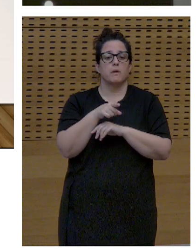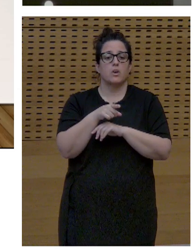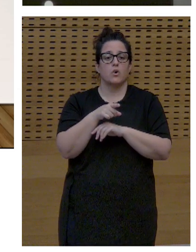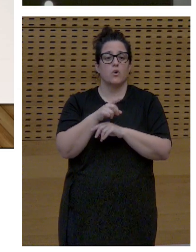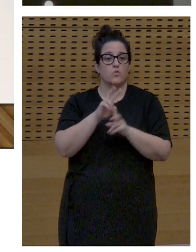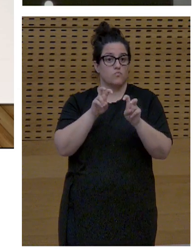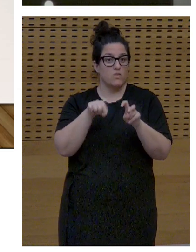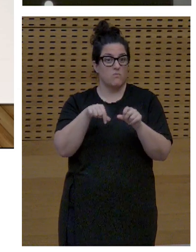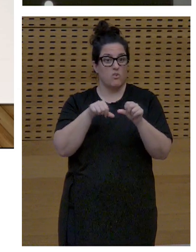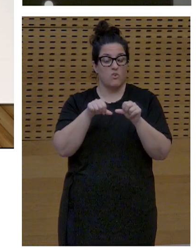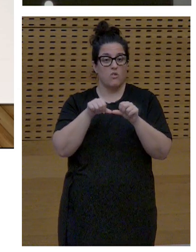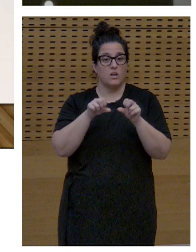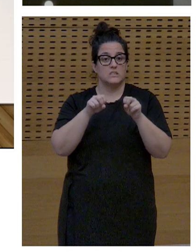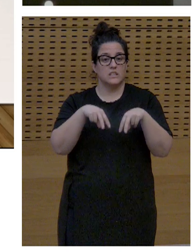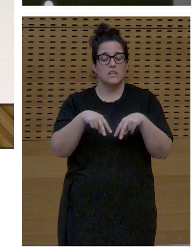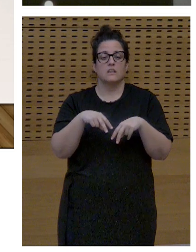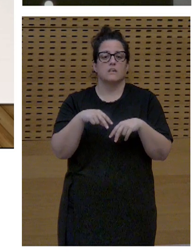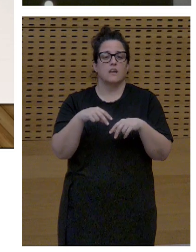teórico.